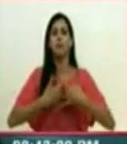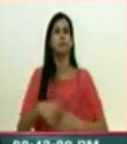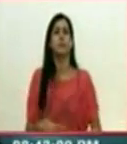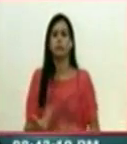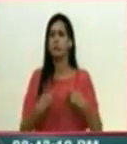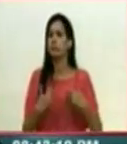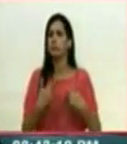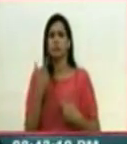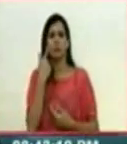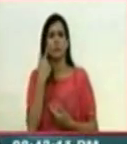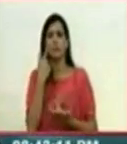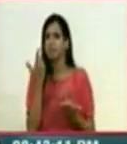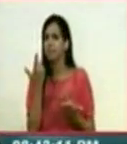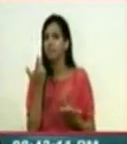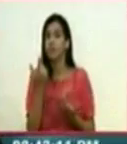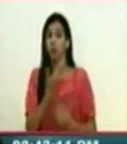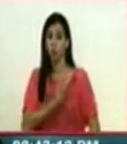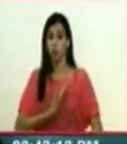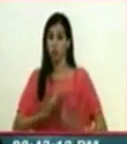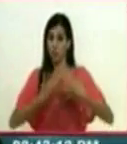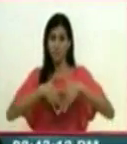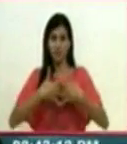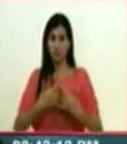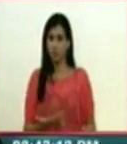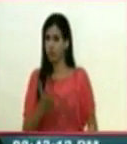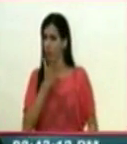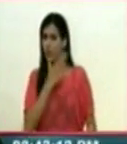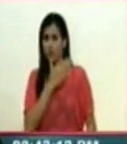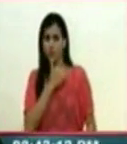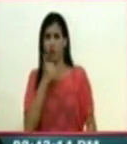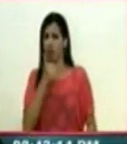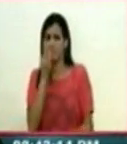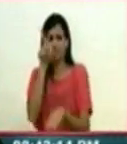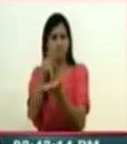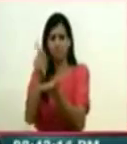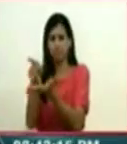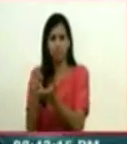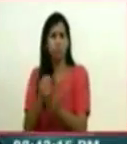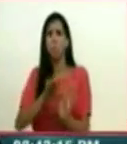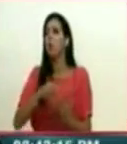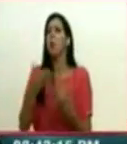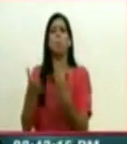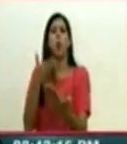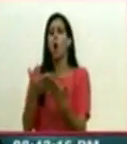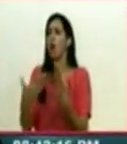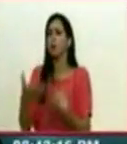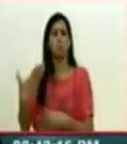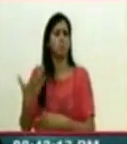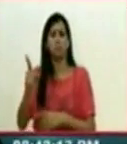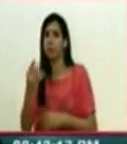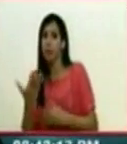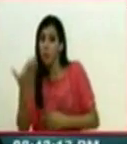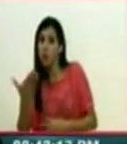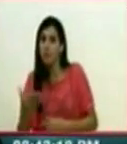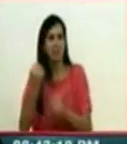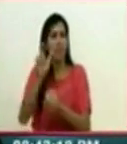España, en lo que los empresarios no tienen ni dignidad, ni presencia, ni miran por el trabajador, y los políticos lo único que hacen es llenarse